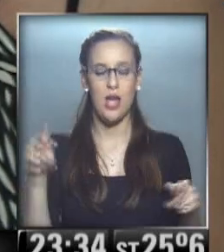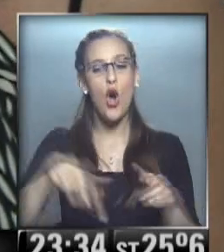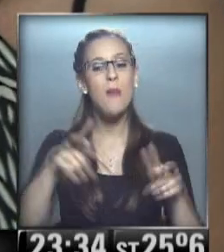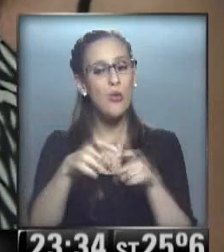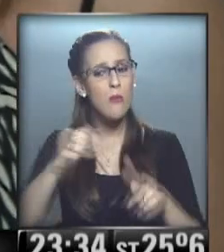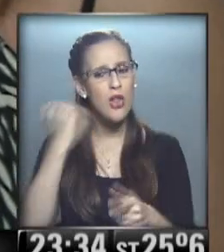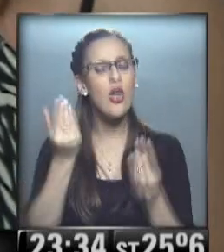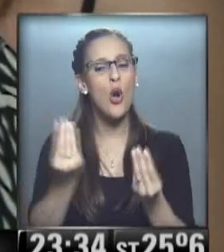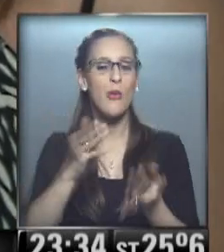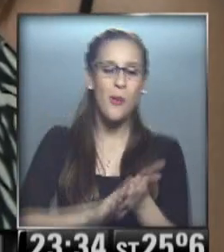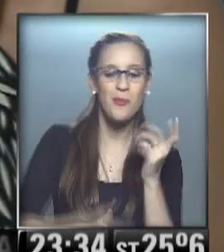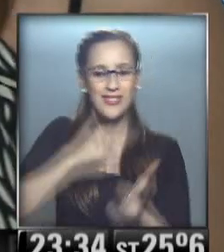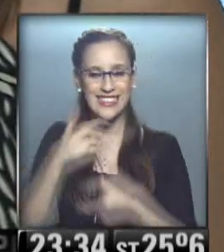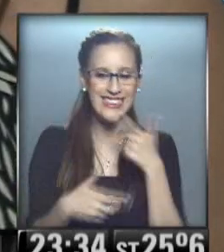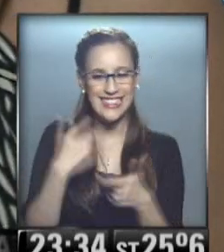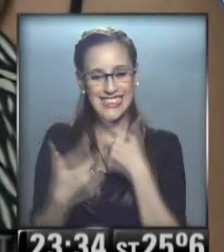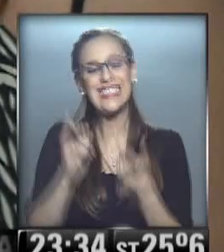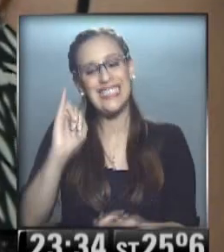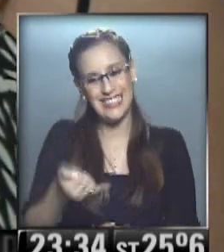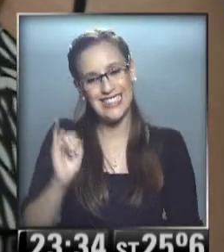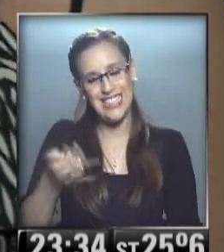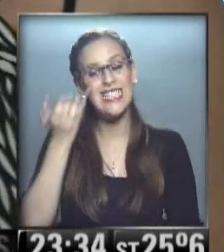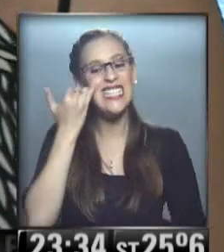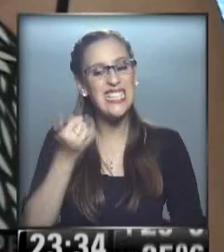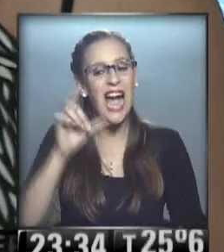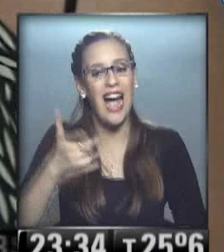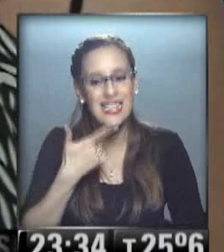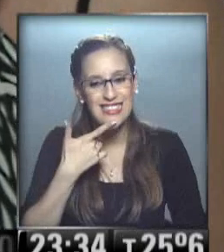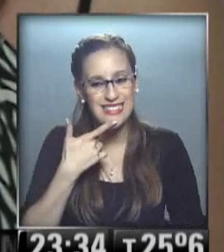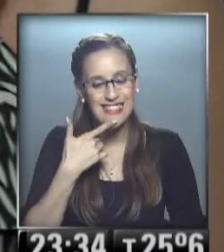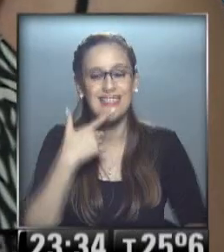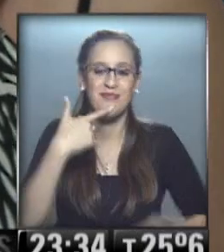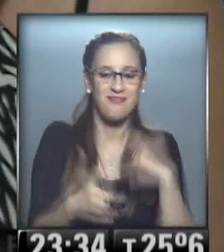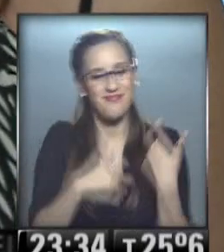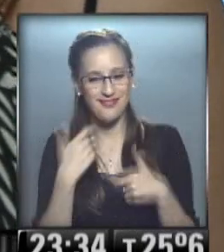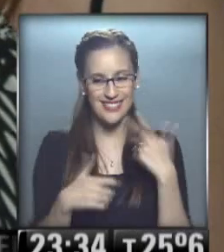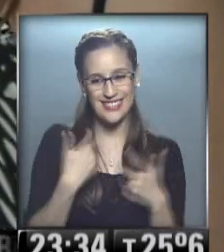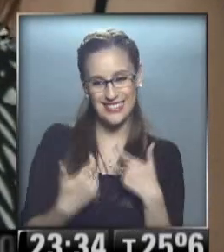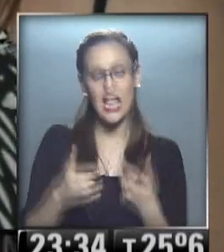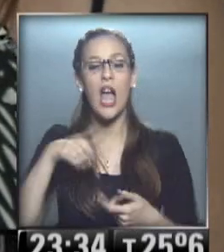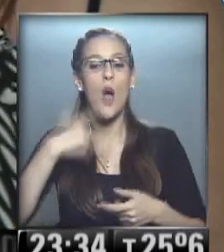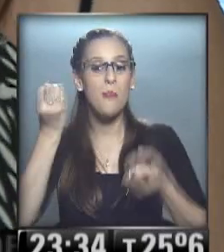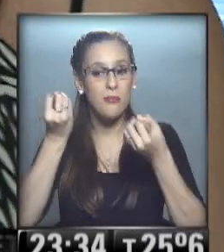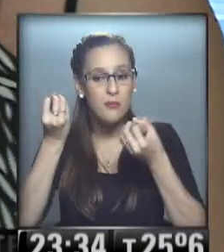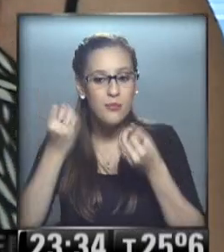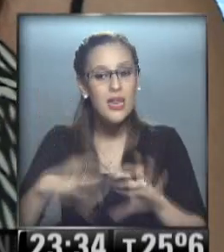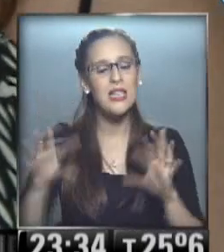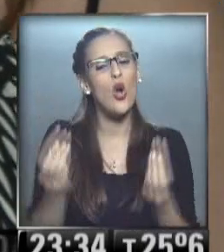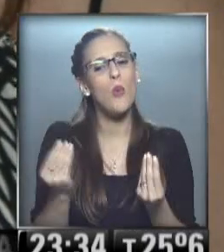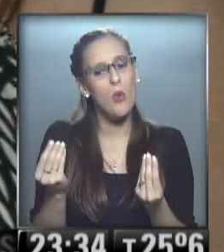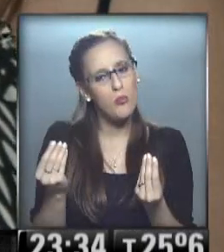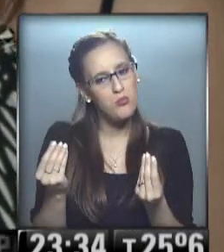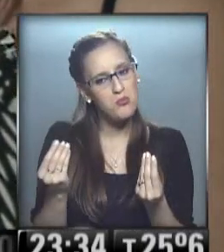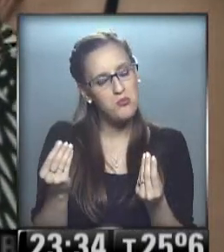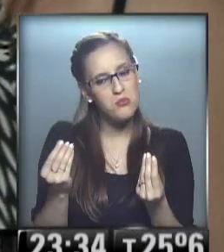tiene que ver con reírse, por supuesto. Sí, Jackass, el abuelo sinvergüenza. Este es el estreno que llega con, como dicen ellos, no